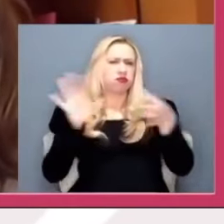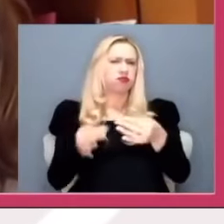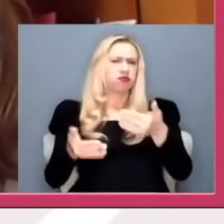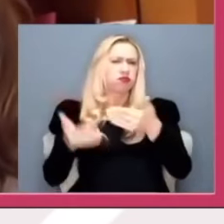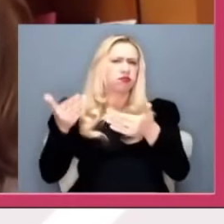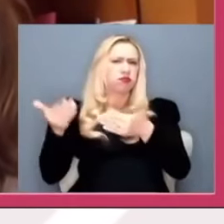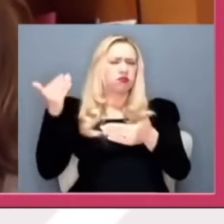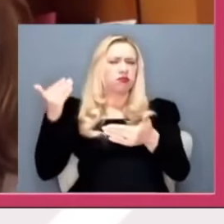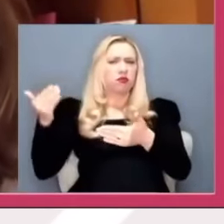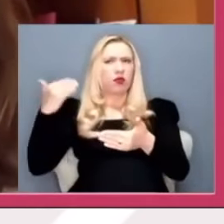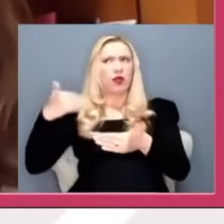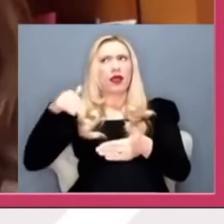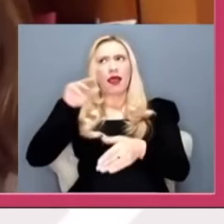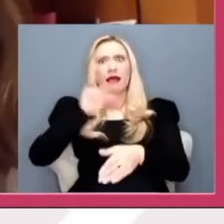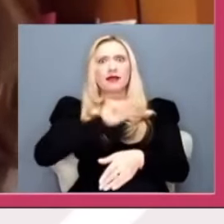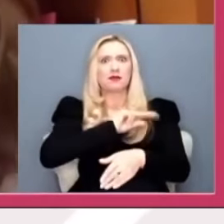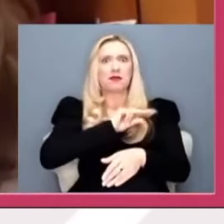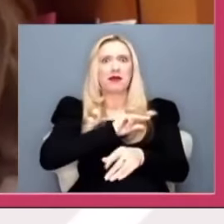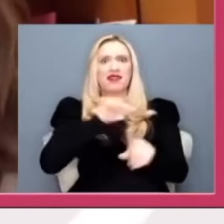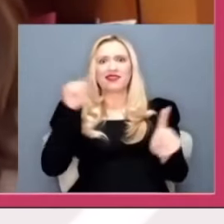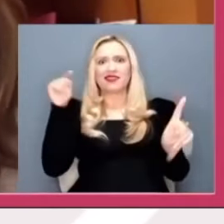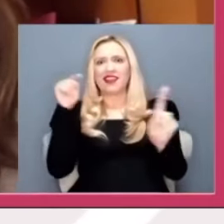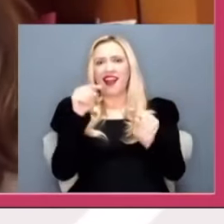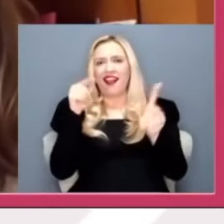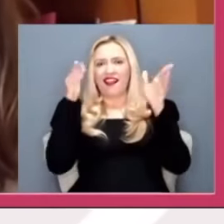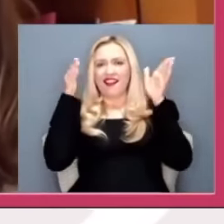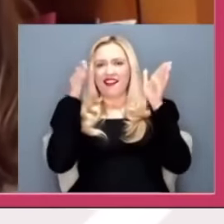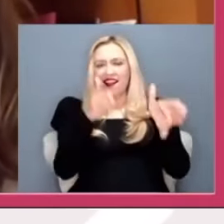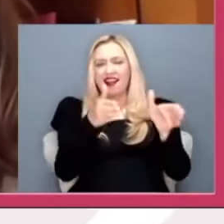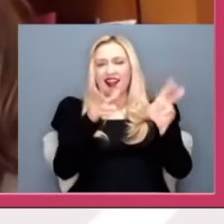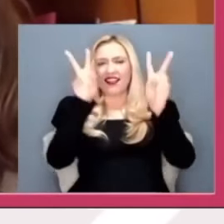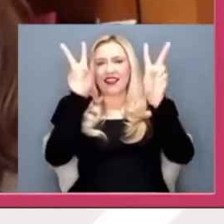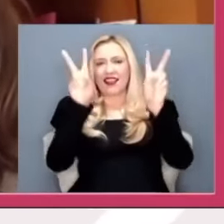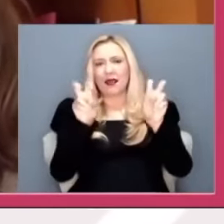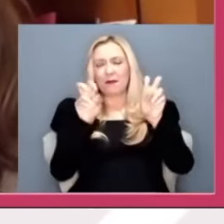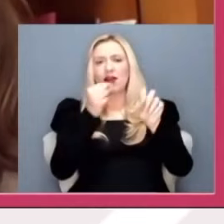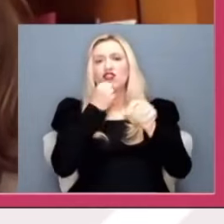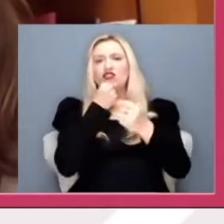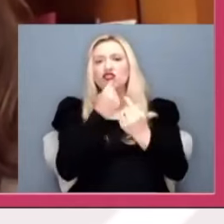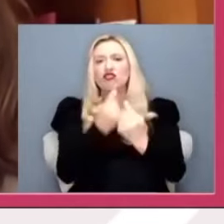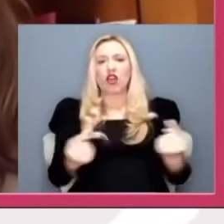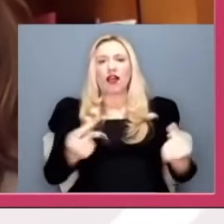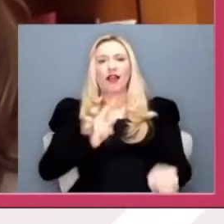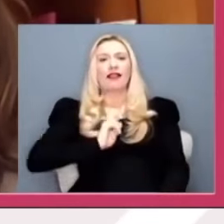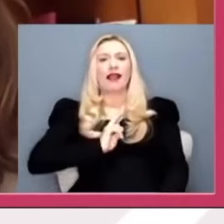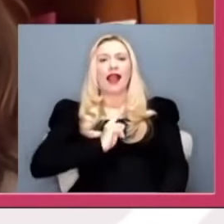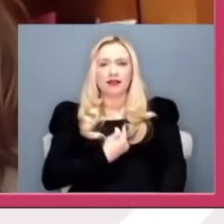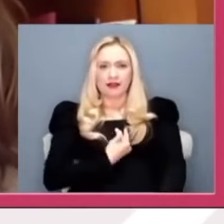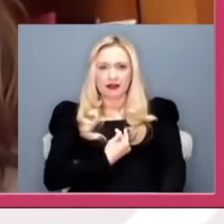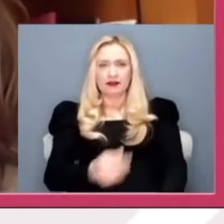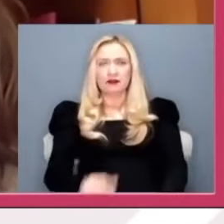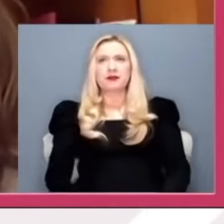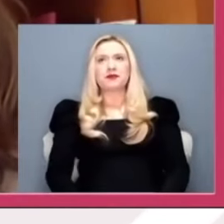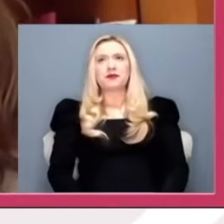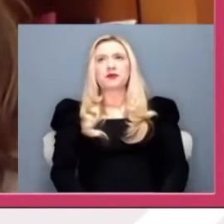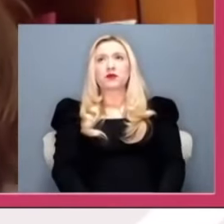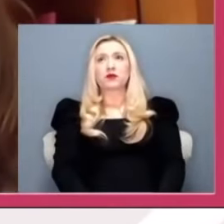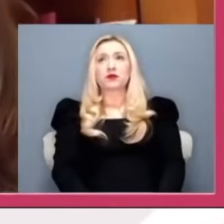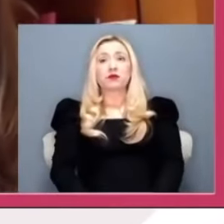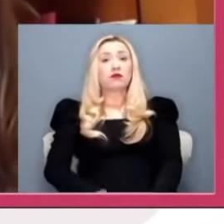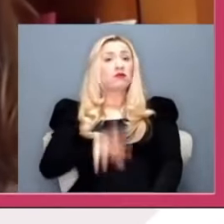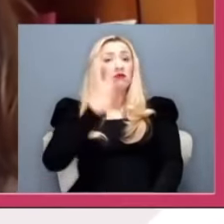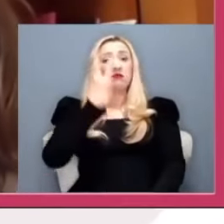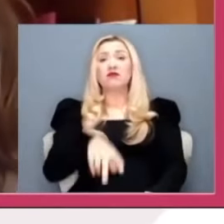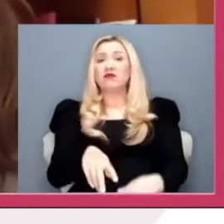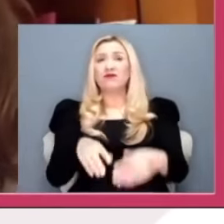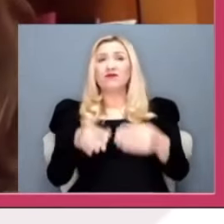Tuvimos un programa especial, específico, pues, sobre el tema de las infancias trans y lo importante que es